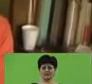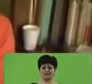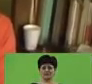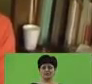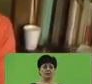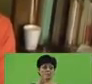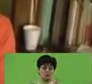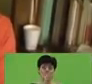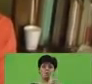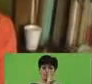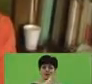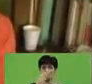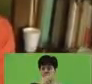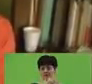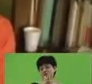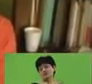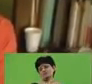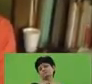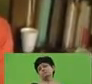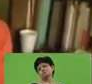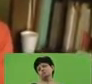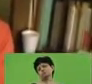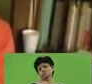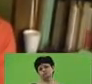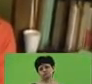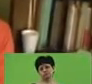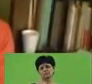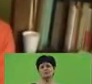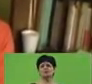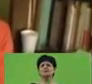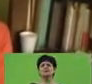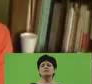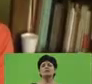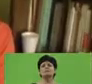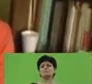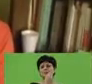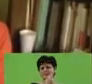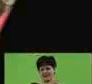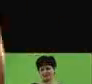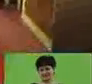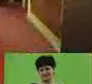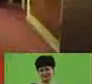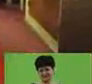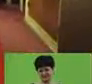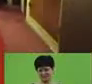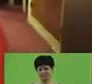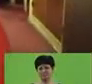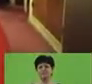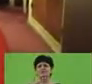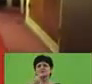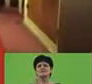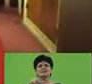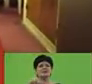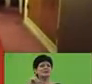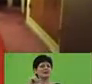la trayectoria y, bueno, pioneras en la temática de diversidad funcional en Argentina. Hola, Salgado, soy de Montevideo,